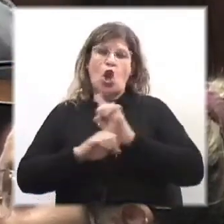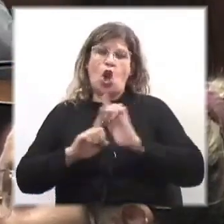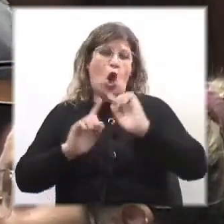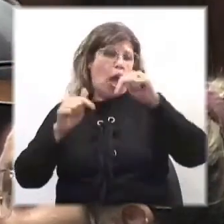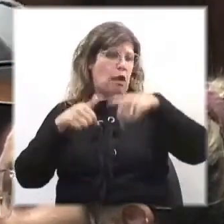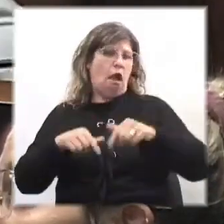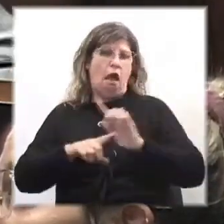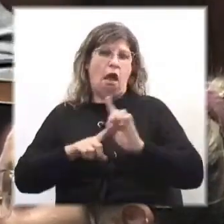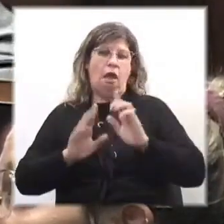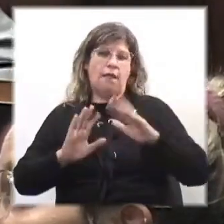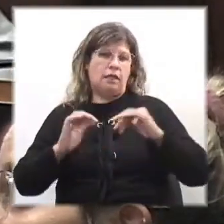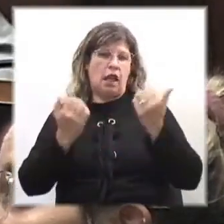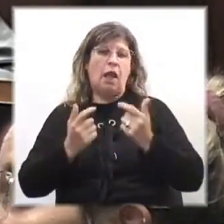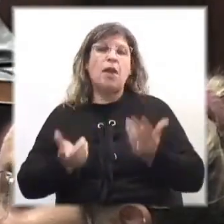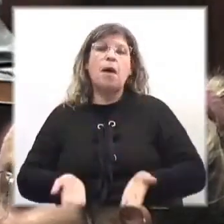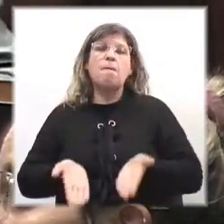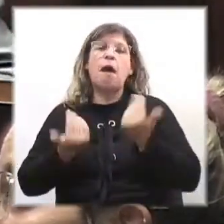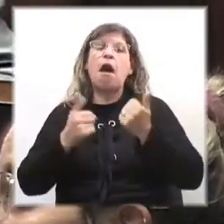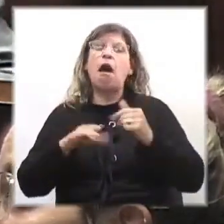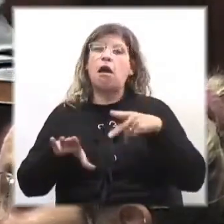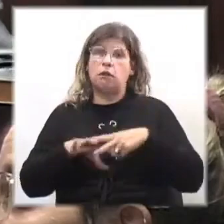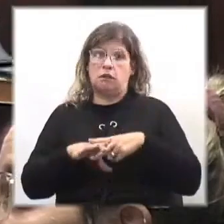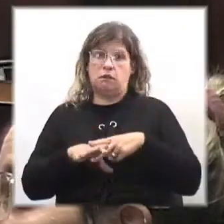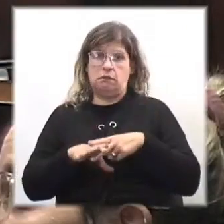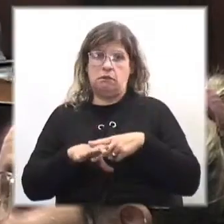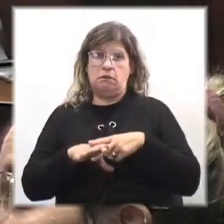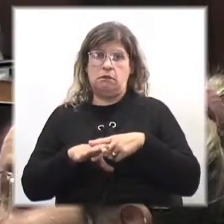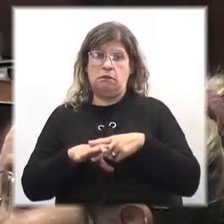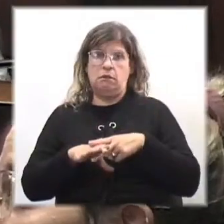en esta cámara para levantar el receso